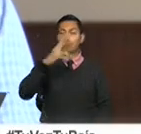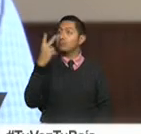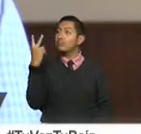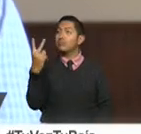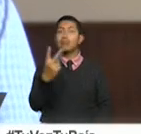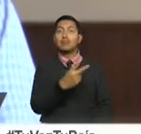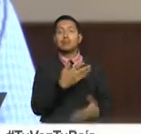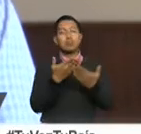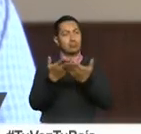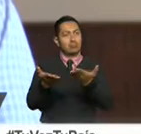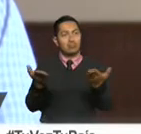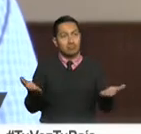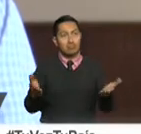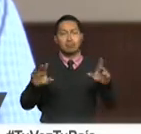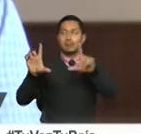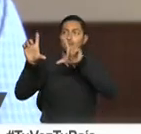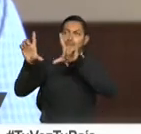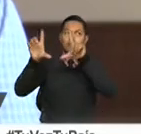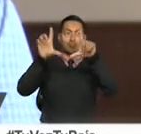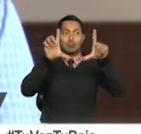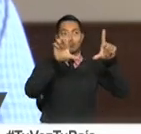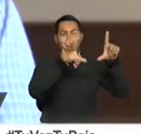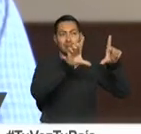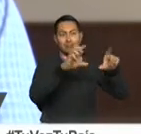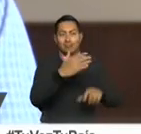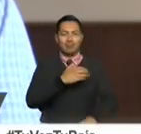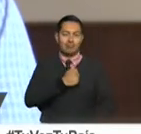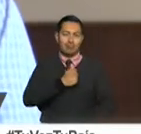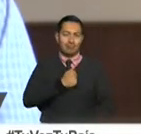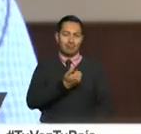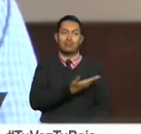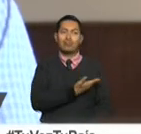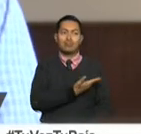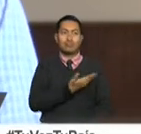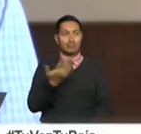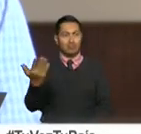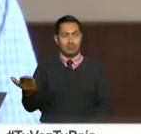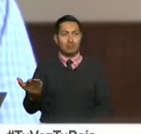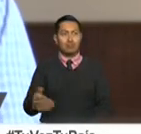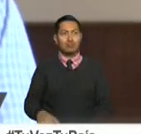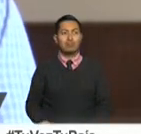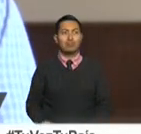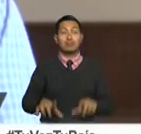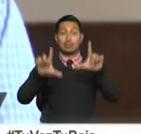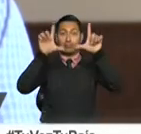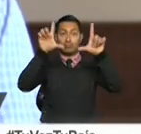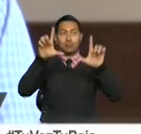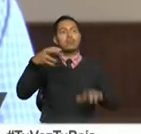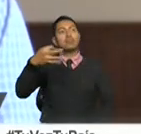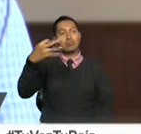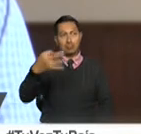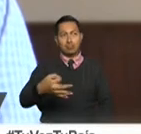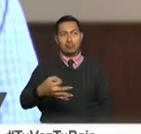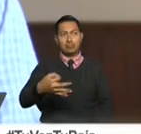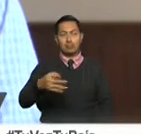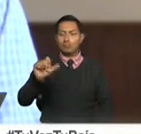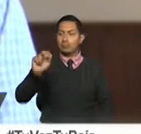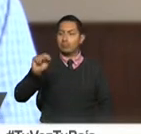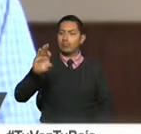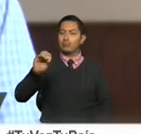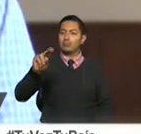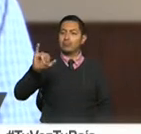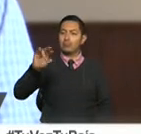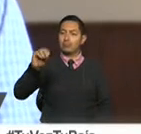que son objetos y cuadros y enseres que pertenecieron a Manuelita Sáenz. No, cuadros originales, ¿no? Firmado por Antonio Salas, que era el